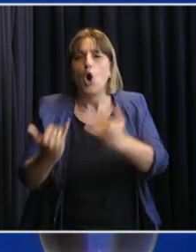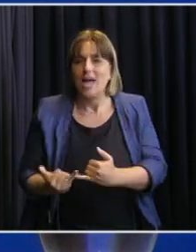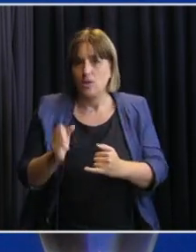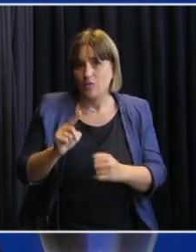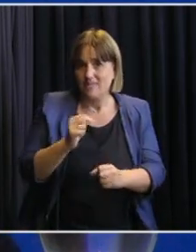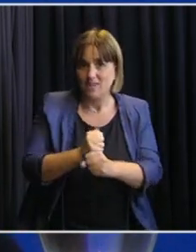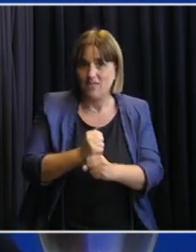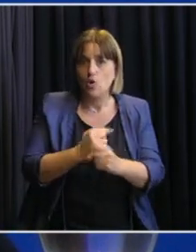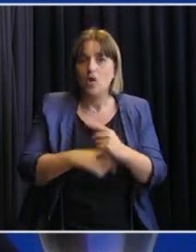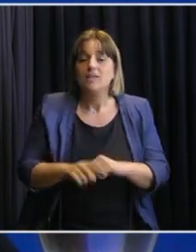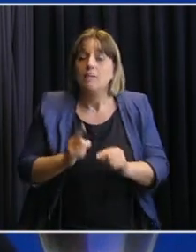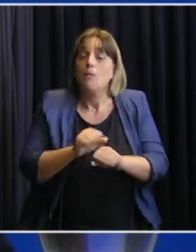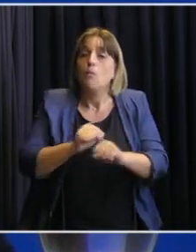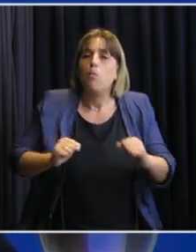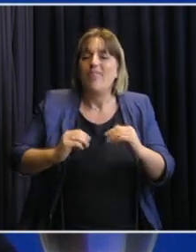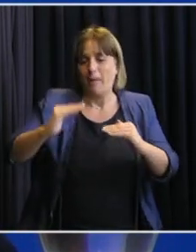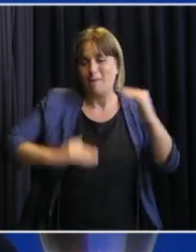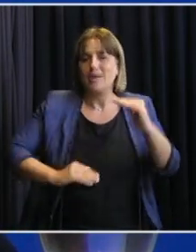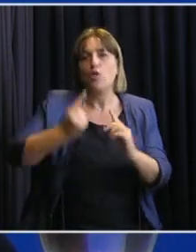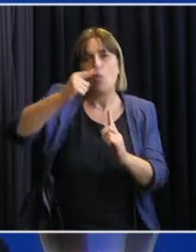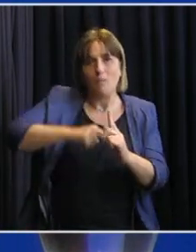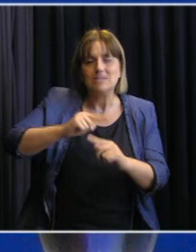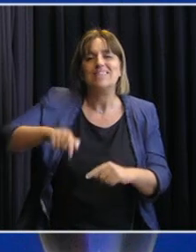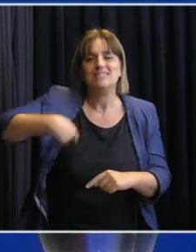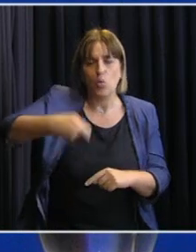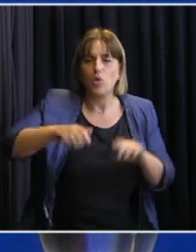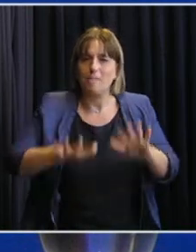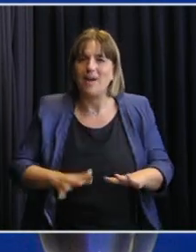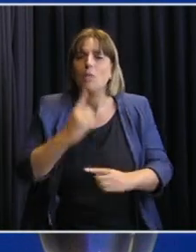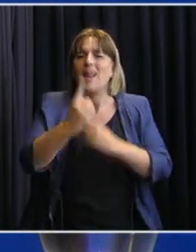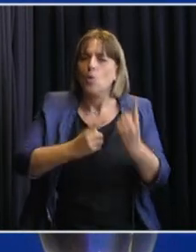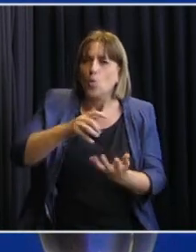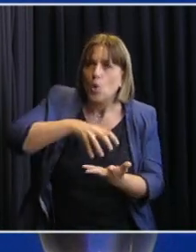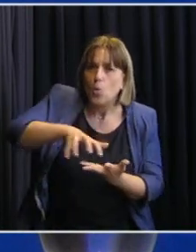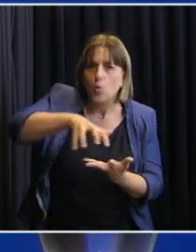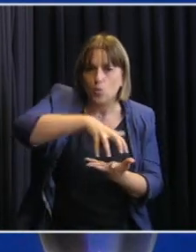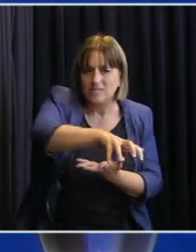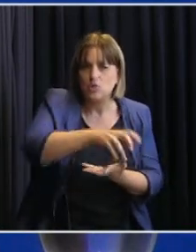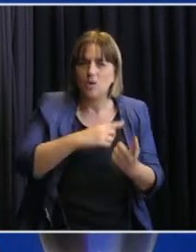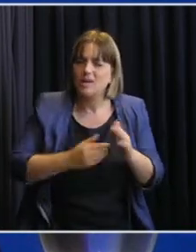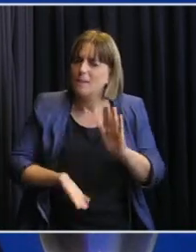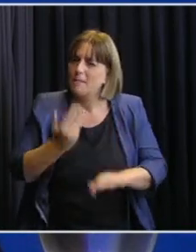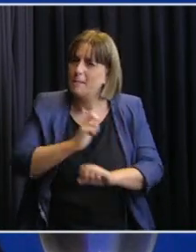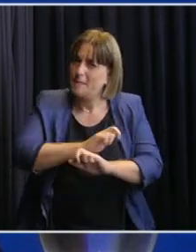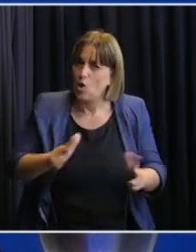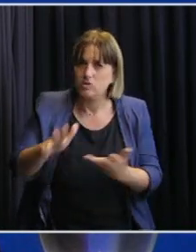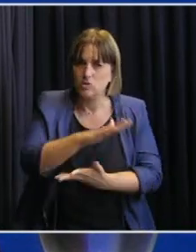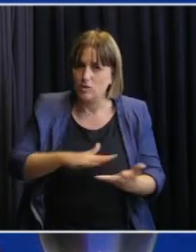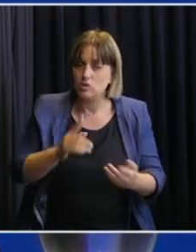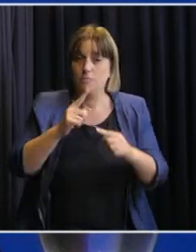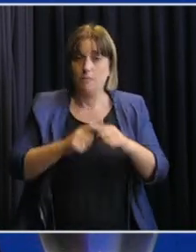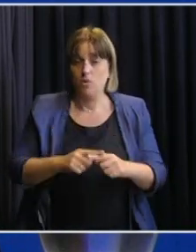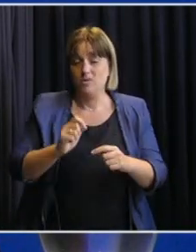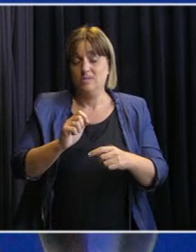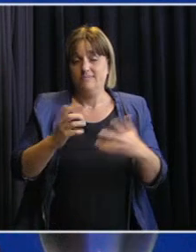menor de 2 meses. Esto era para solo algunos sectores de actividad que entendíamos que eran los más castigados por la